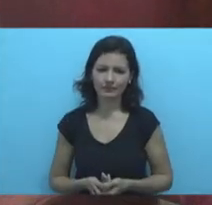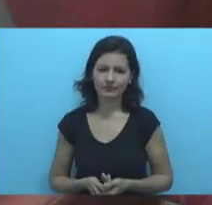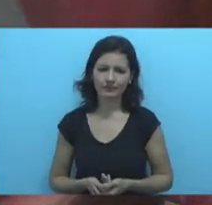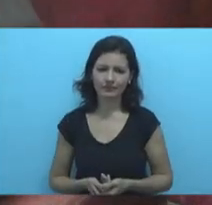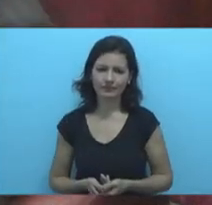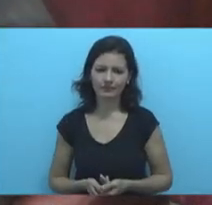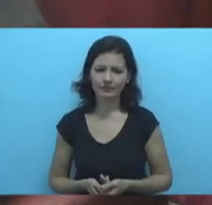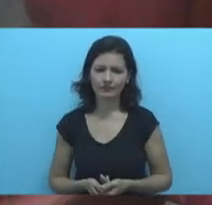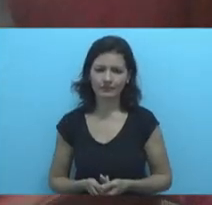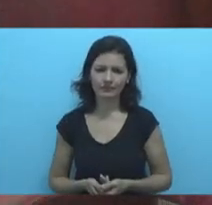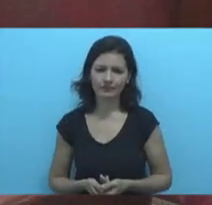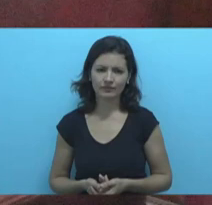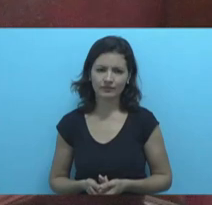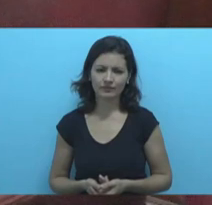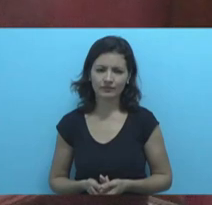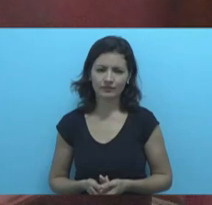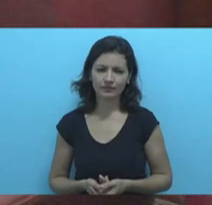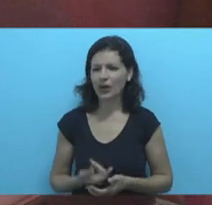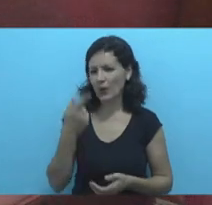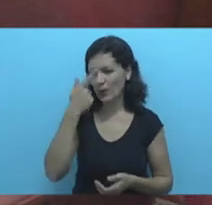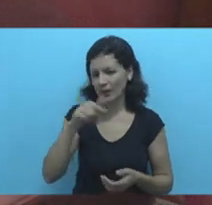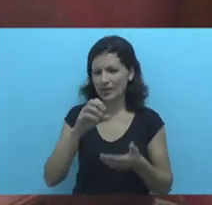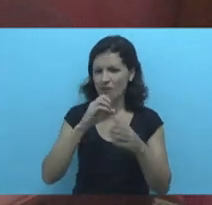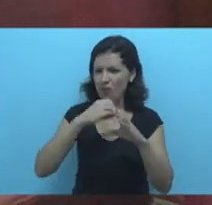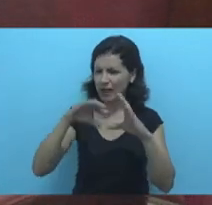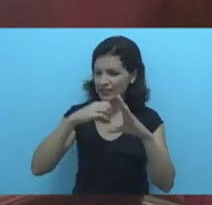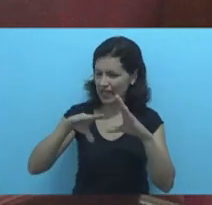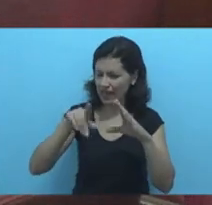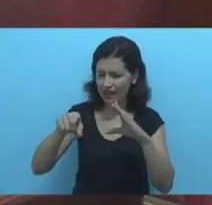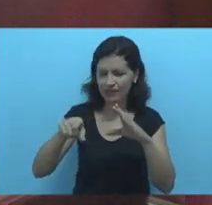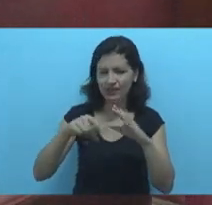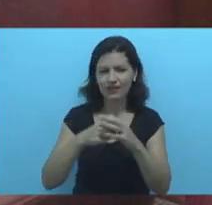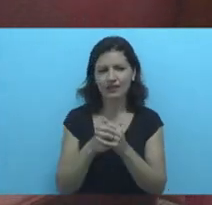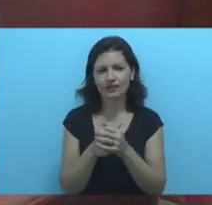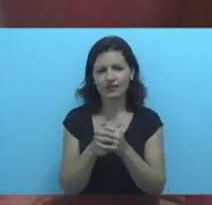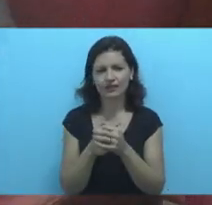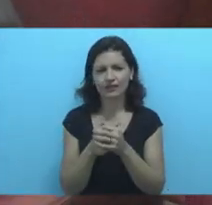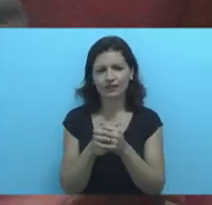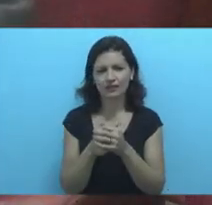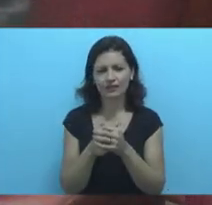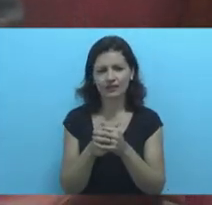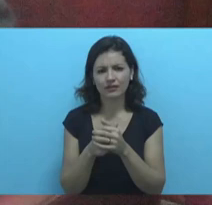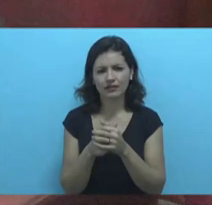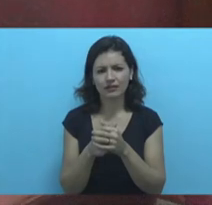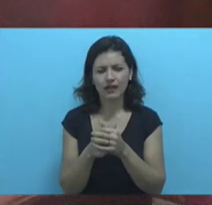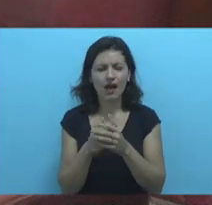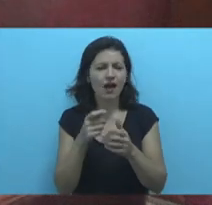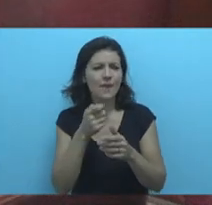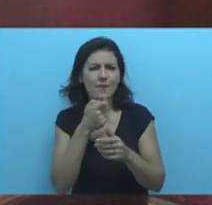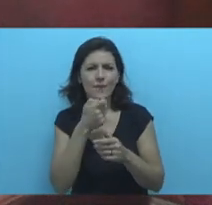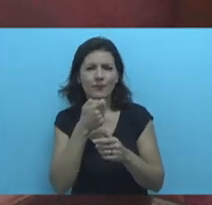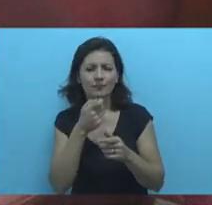Yo, la última vez que le mandé un mensaje, después de haber peleado mucho, él hace unas declaraciones en el diario